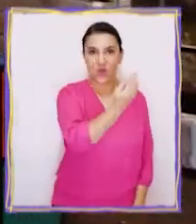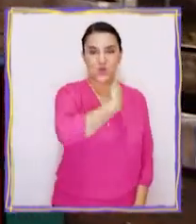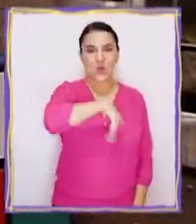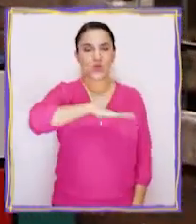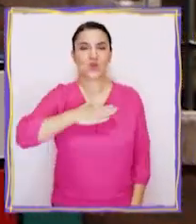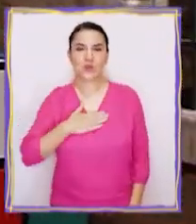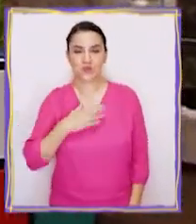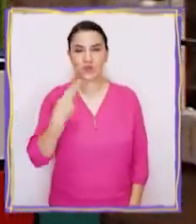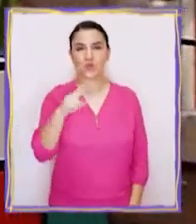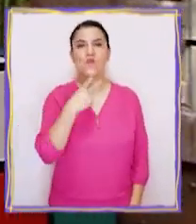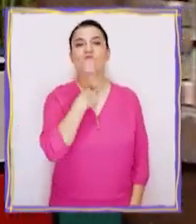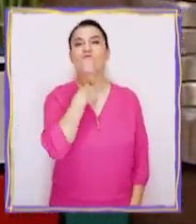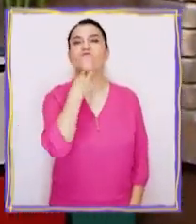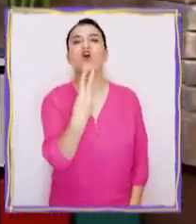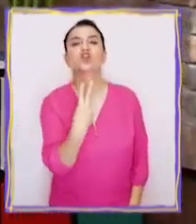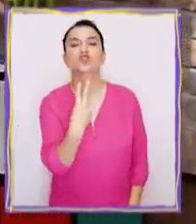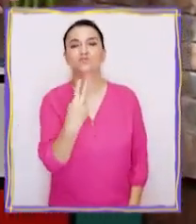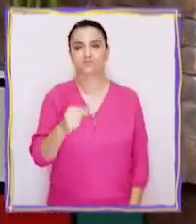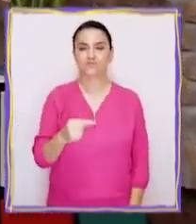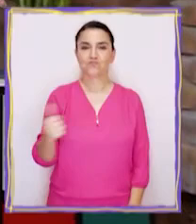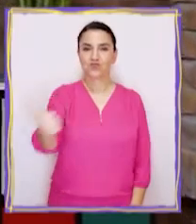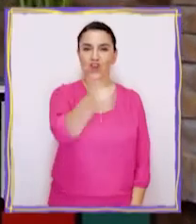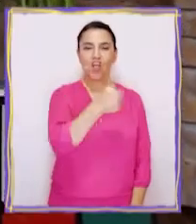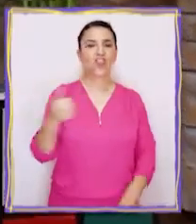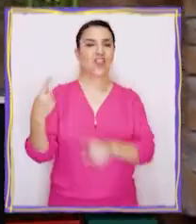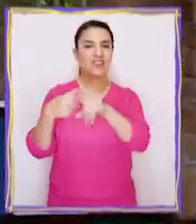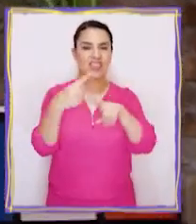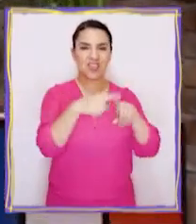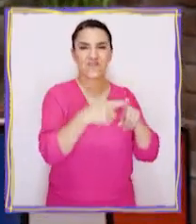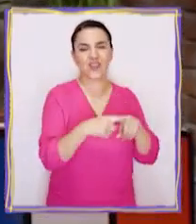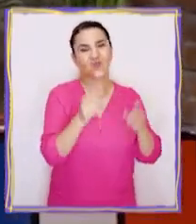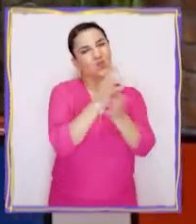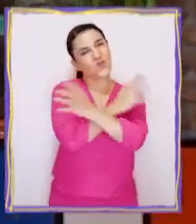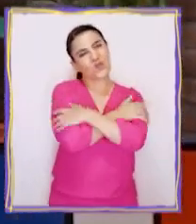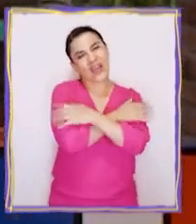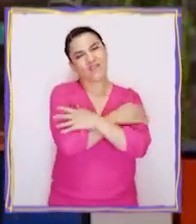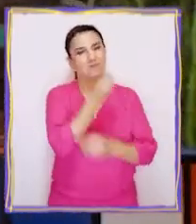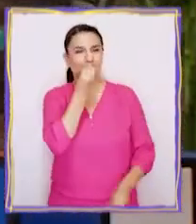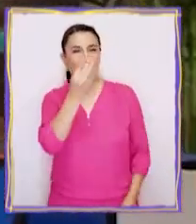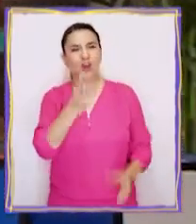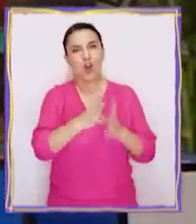uno de nosotros tiene su propia voz porque todos somos diferentes.